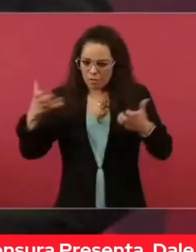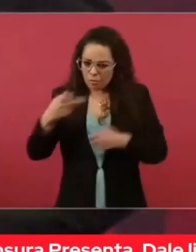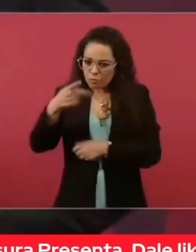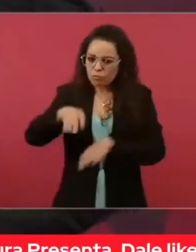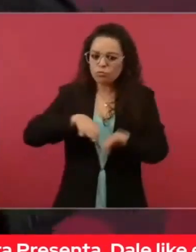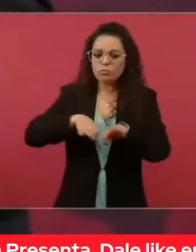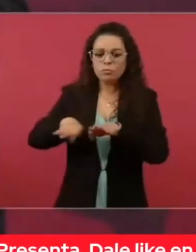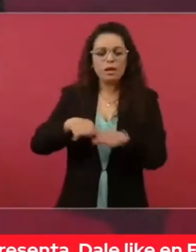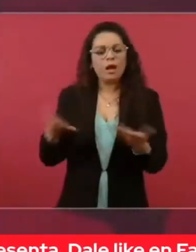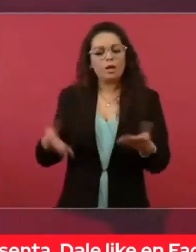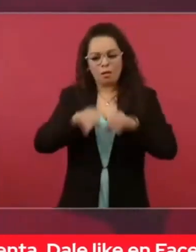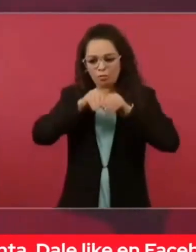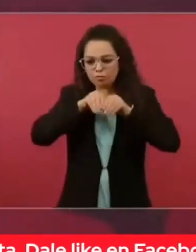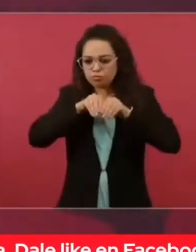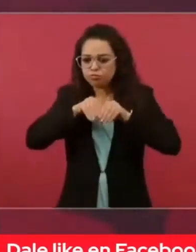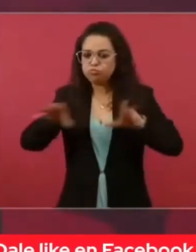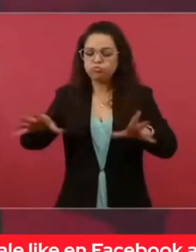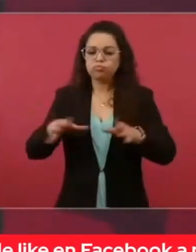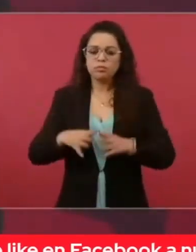Antes